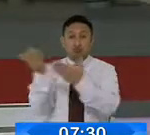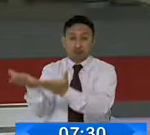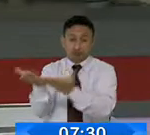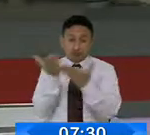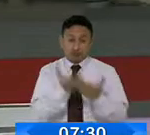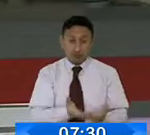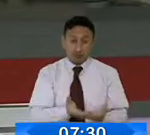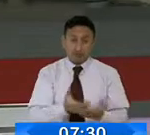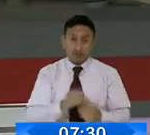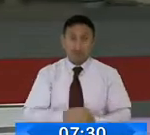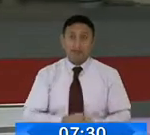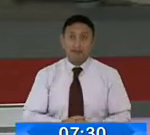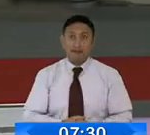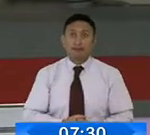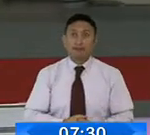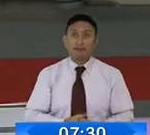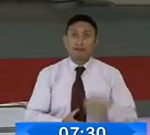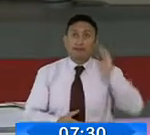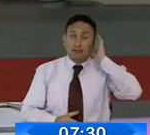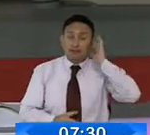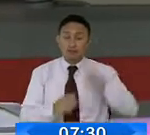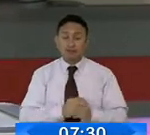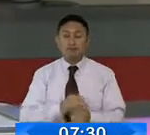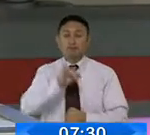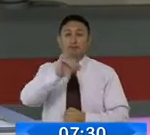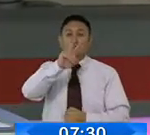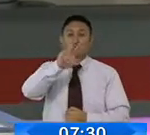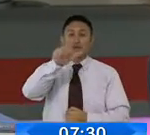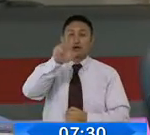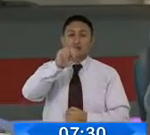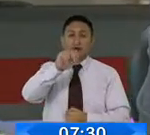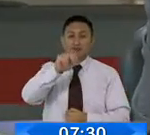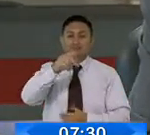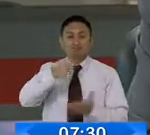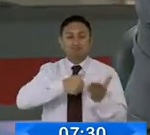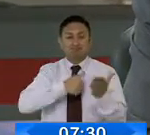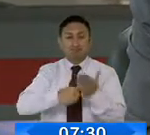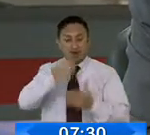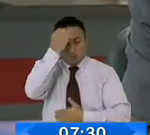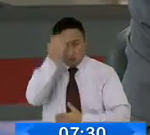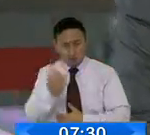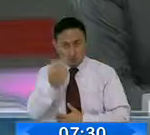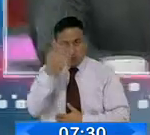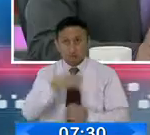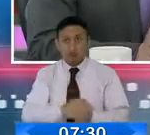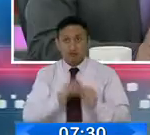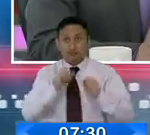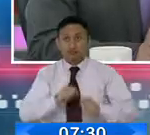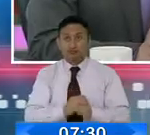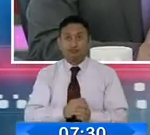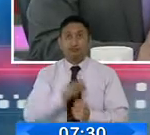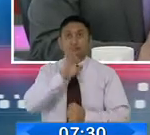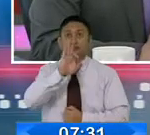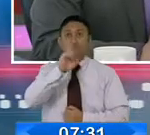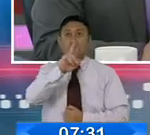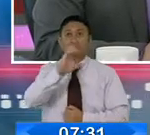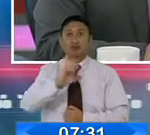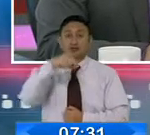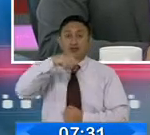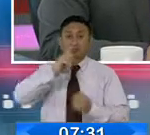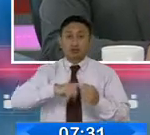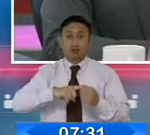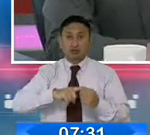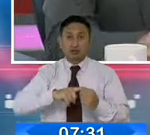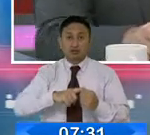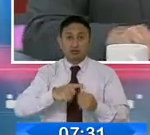Exterior, Inversiones y Pesca, Iván Ontaneda. Señor ministro, buenos días. Desde la matriz de Televicentro en la ciudad de Quito, le saluda